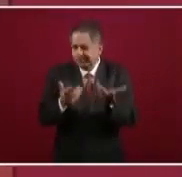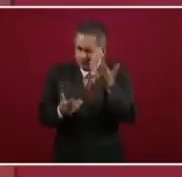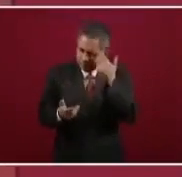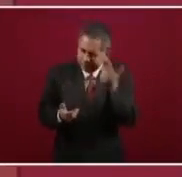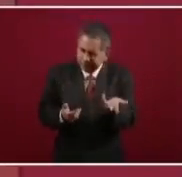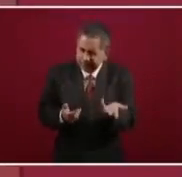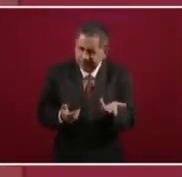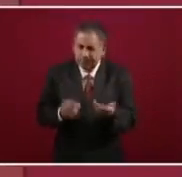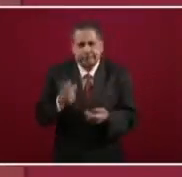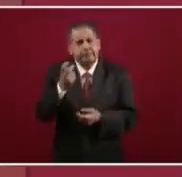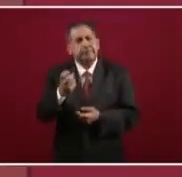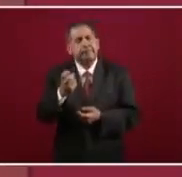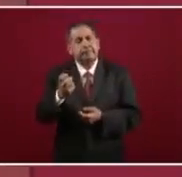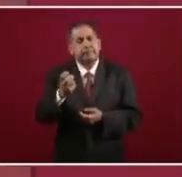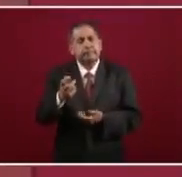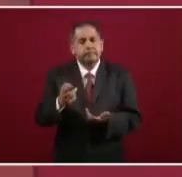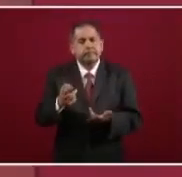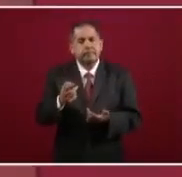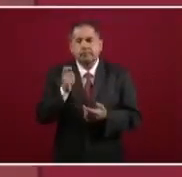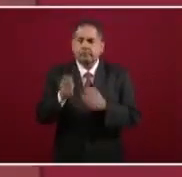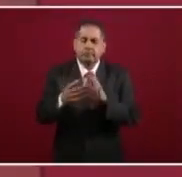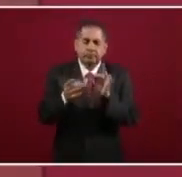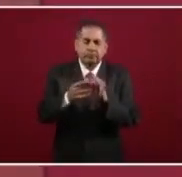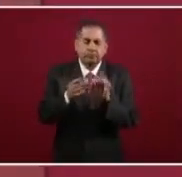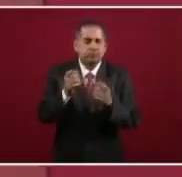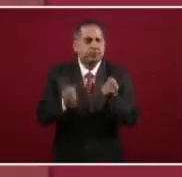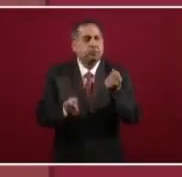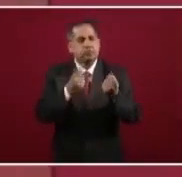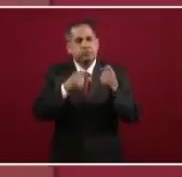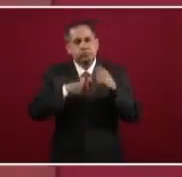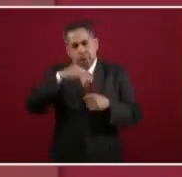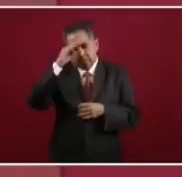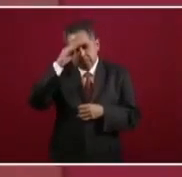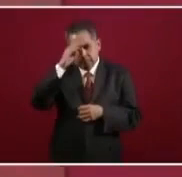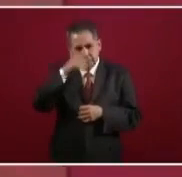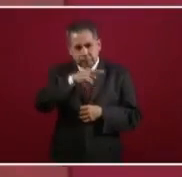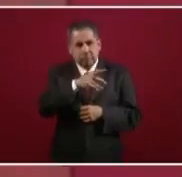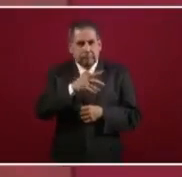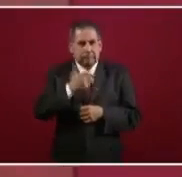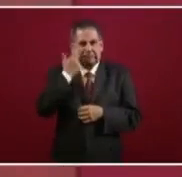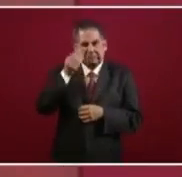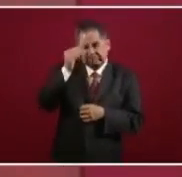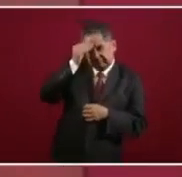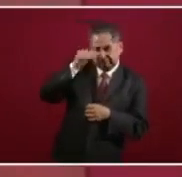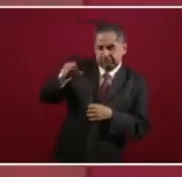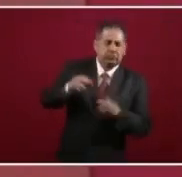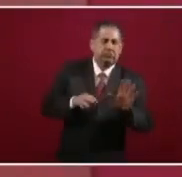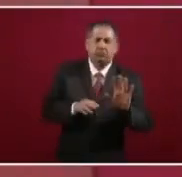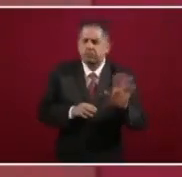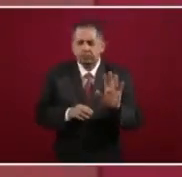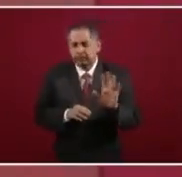y por eso es que hay quienes piensan que fue un 4 no